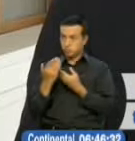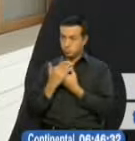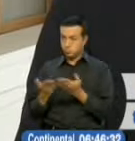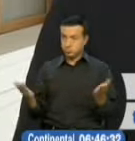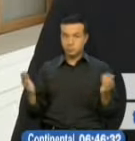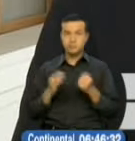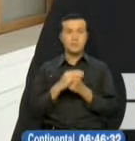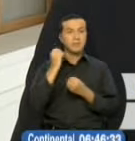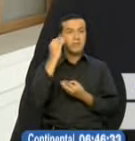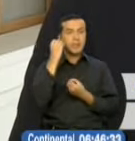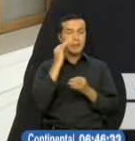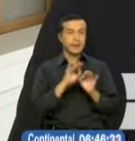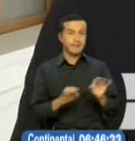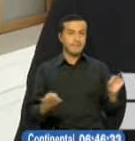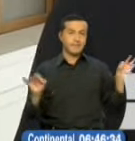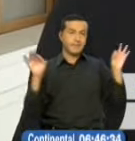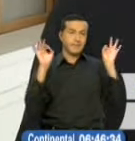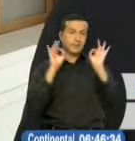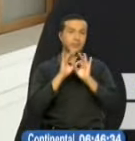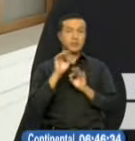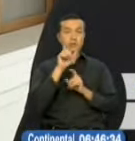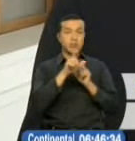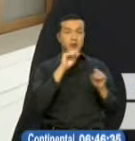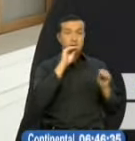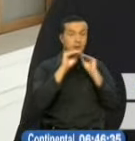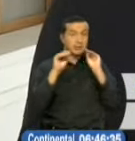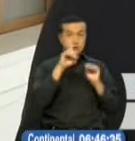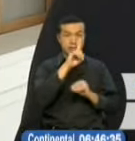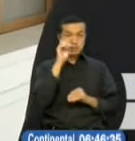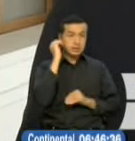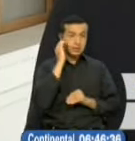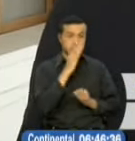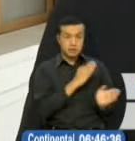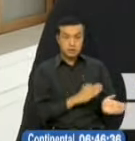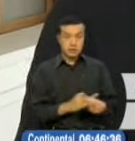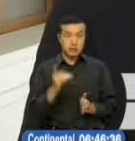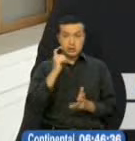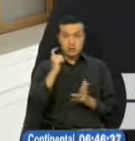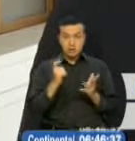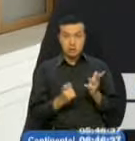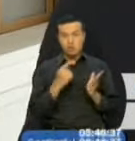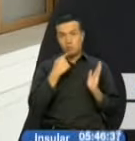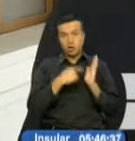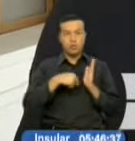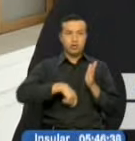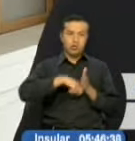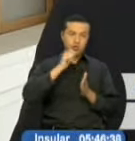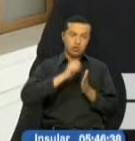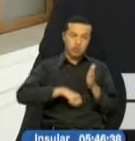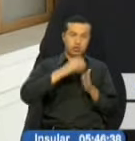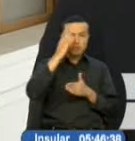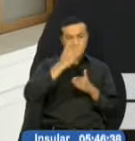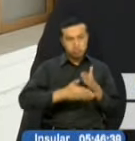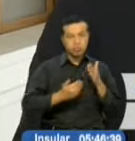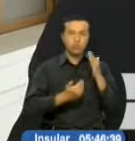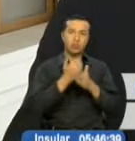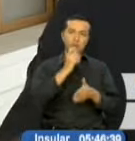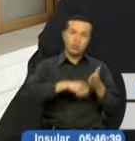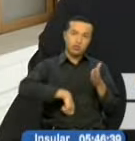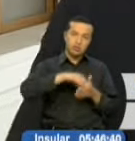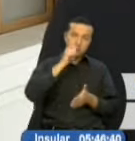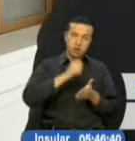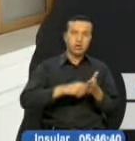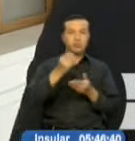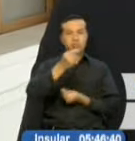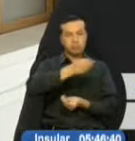Hay información muy importante que le dice a la gente en los primeros 100 días qué cosas tiene que hacer: cerrar contratos, abrir contratos, iniciar proyectos de inversión, presentar